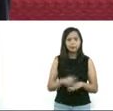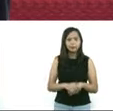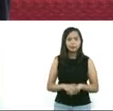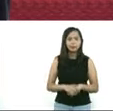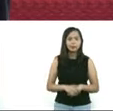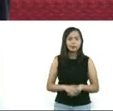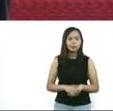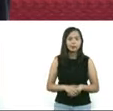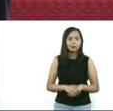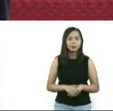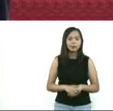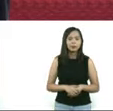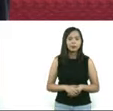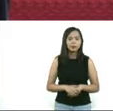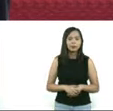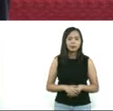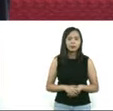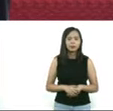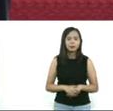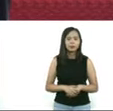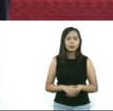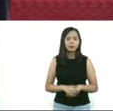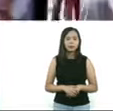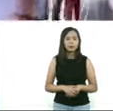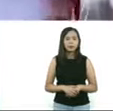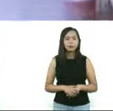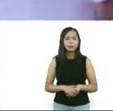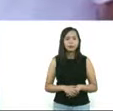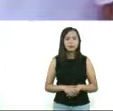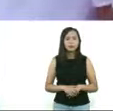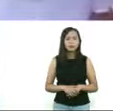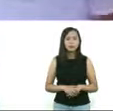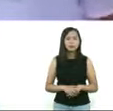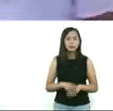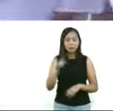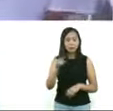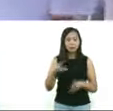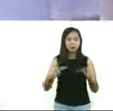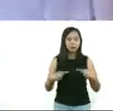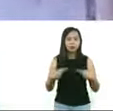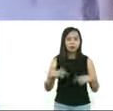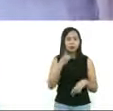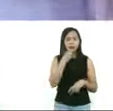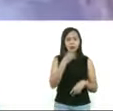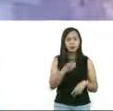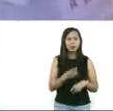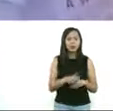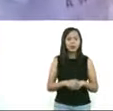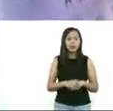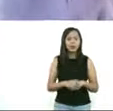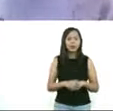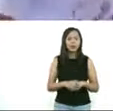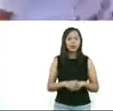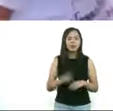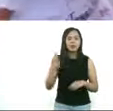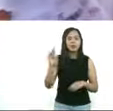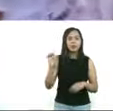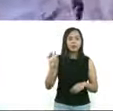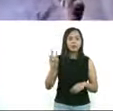Porque vale la pena. Solamente en esta ocasión estamos pidiendo abstención activa para la burla de la